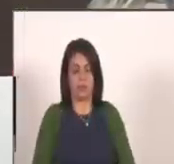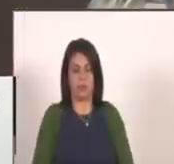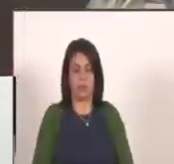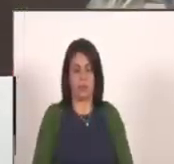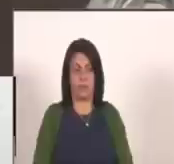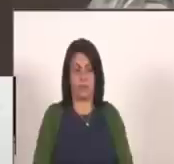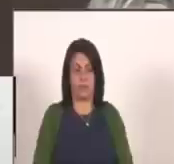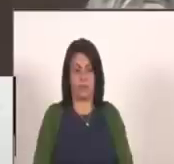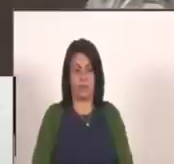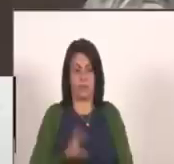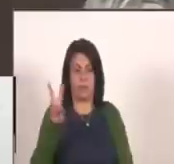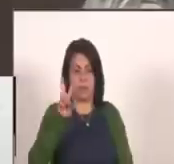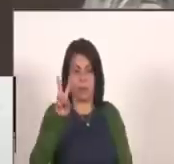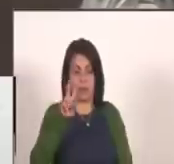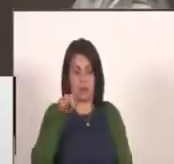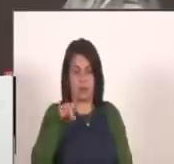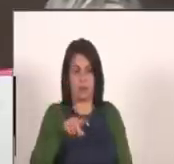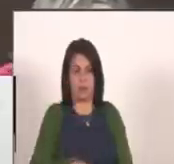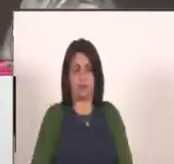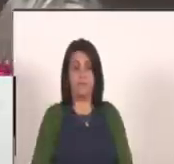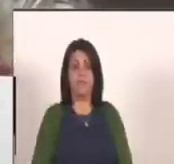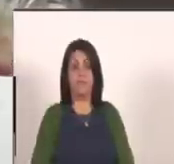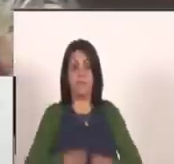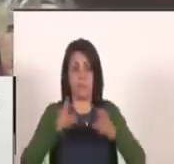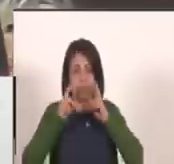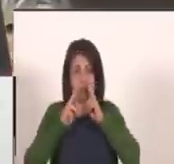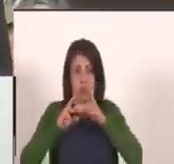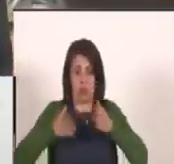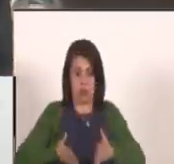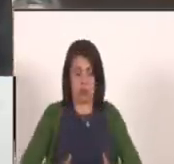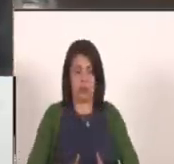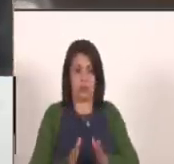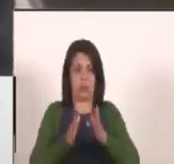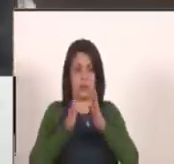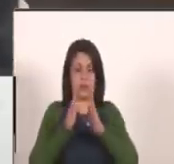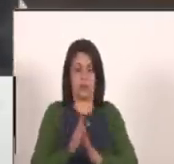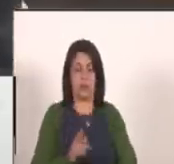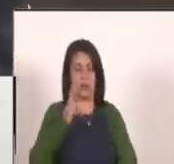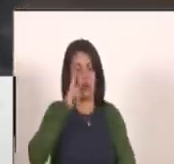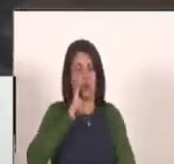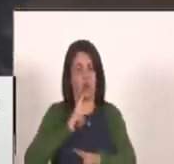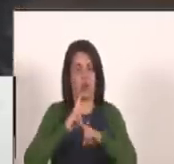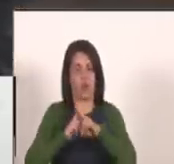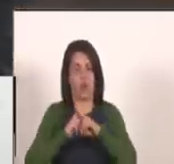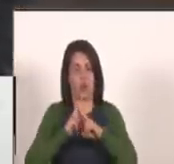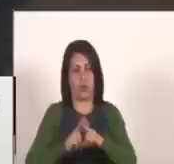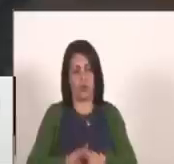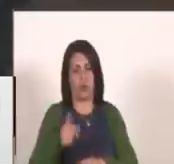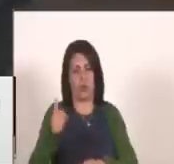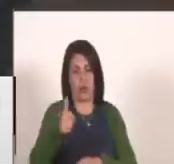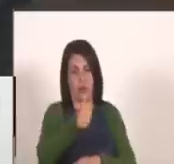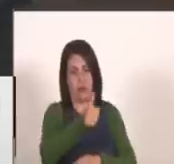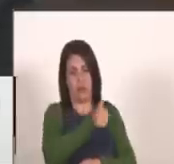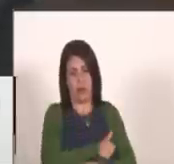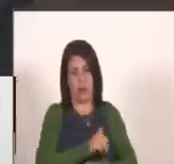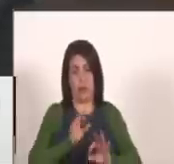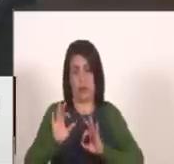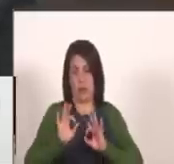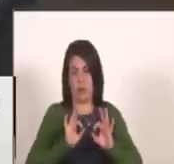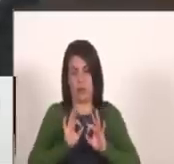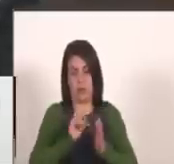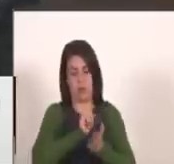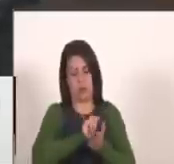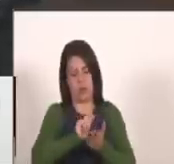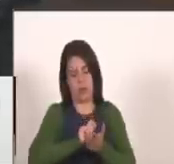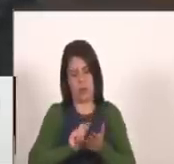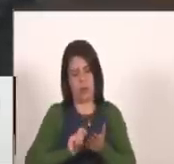que Venezuela parió y que nos llena de honra y honor con cada una de sus